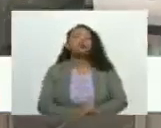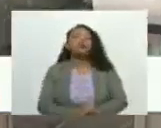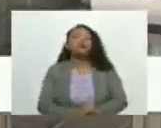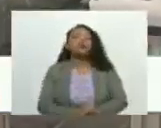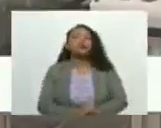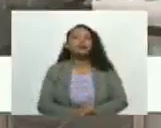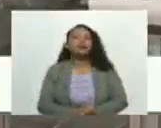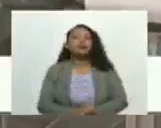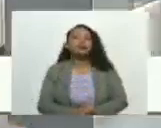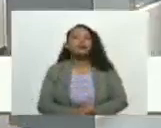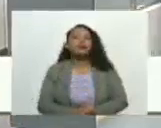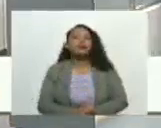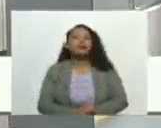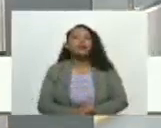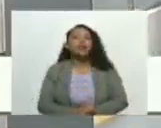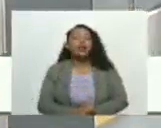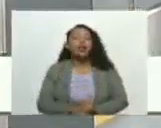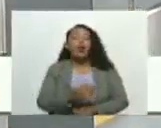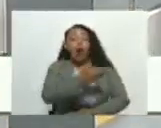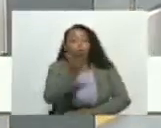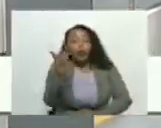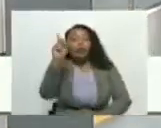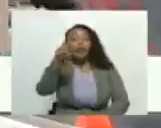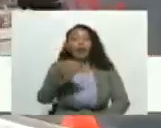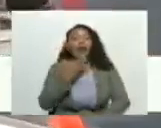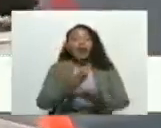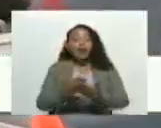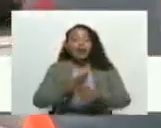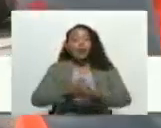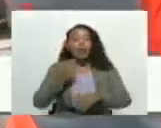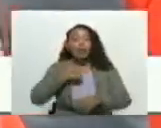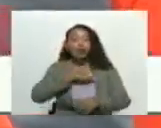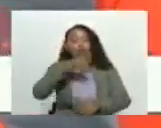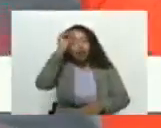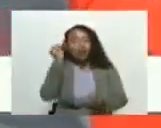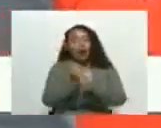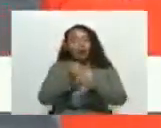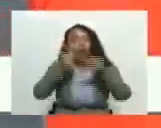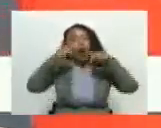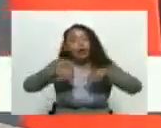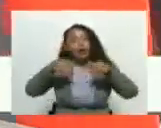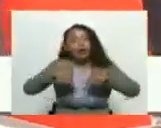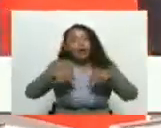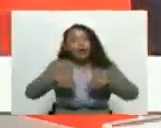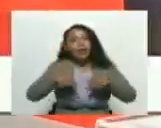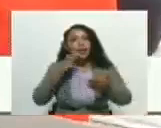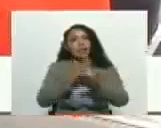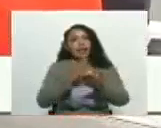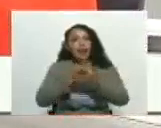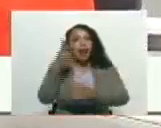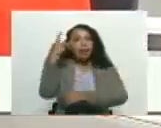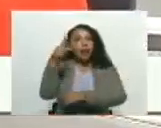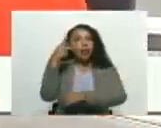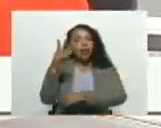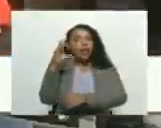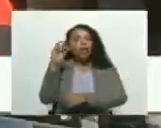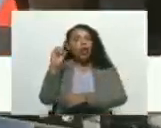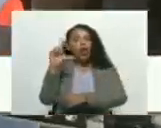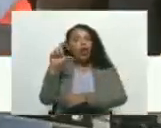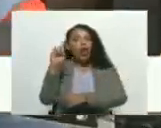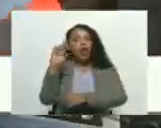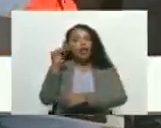dar las gracias a ustedes porque todos los que hacemos vida dentro de esta fábrica somos residentes de la parroquia La Dolorita. Gracias